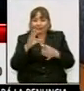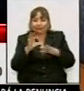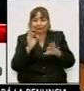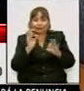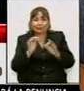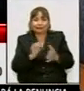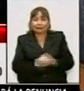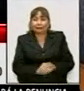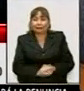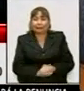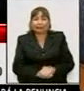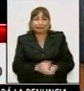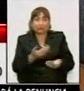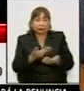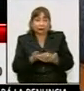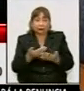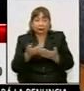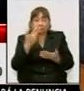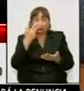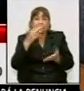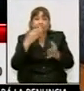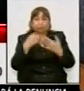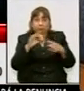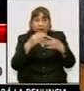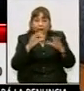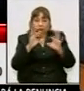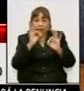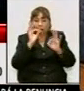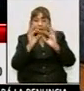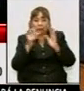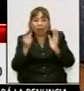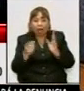encontrado, han sido levantadas, ¿no? Entonces,